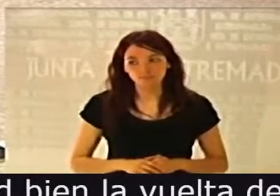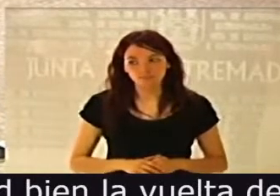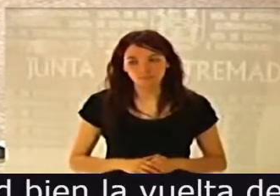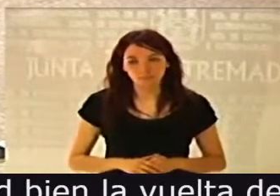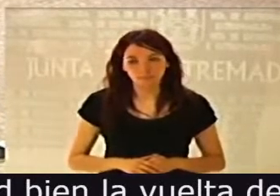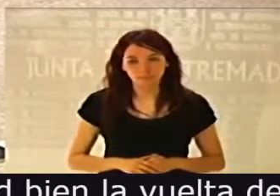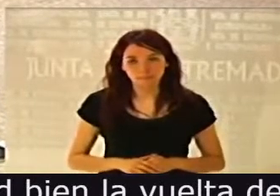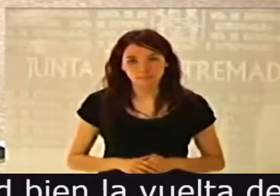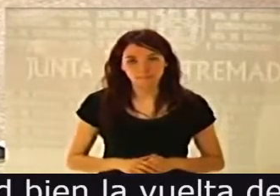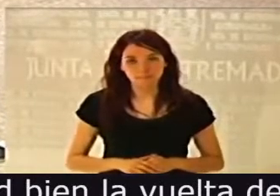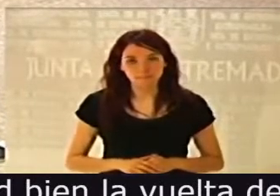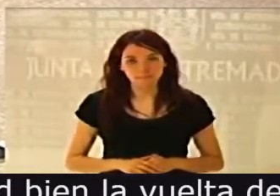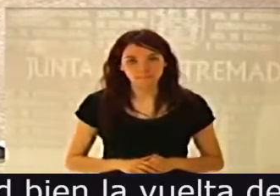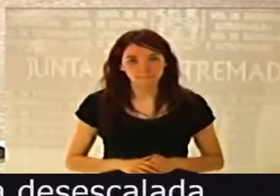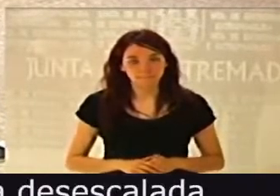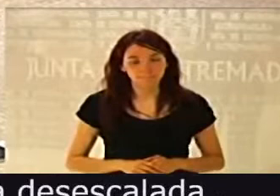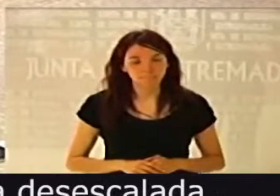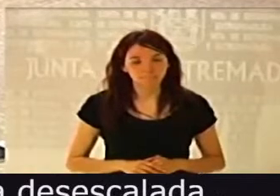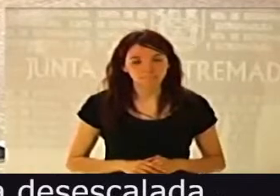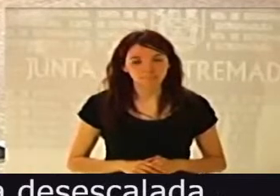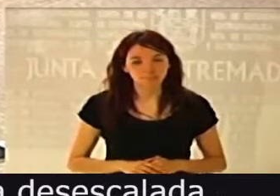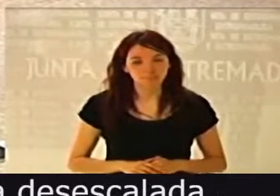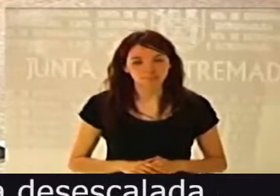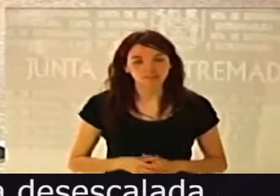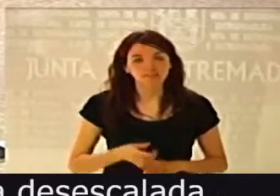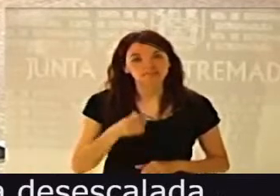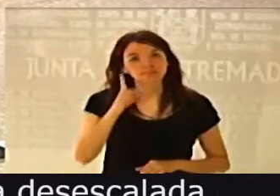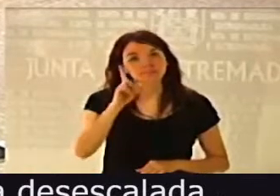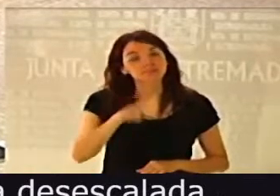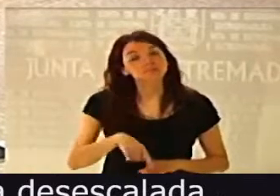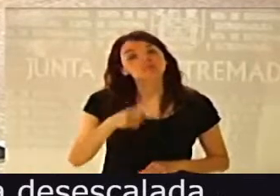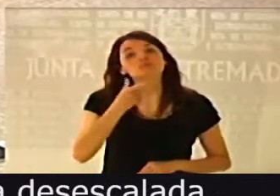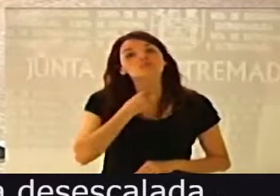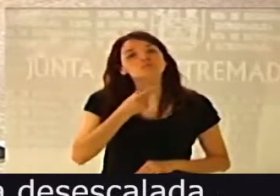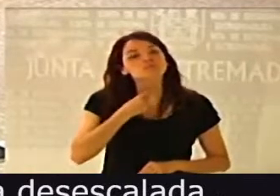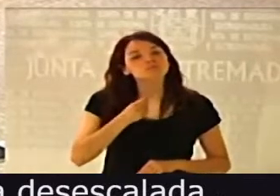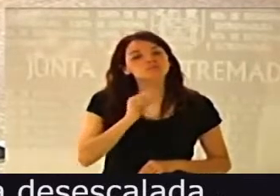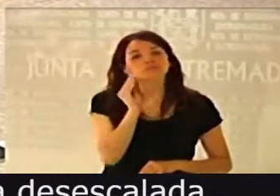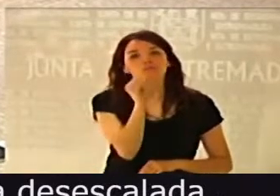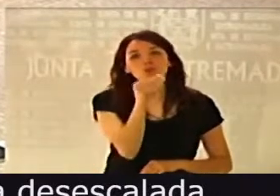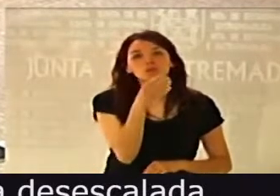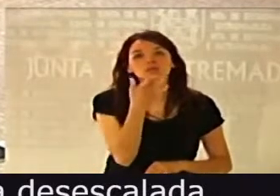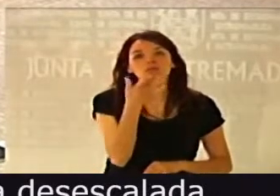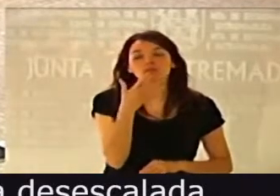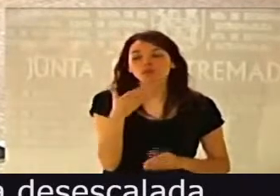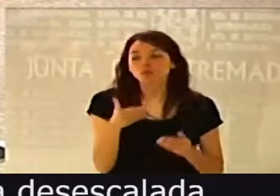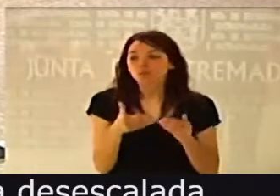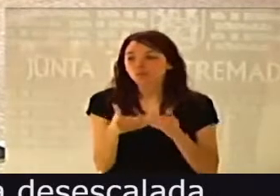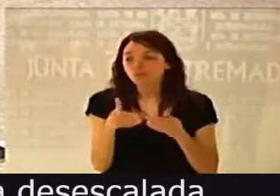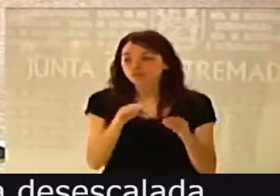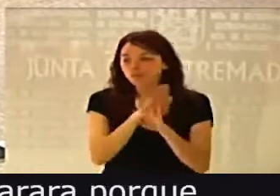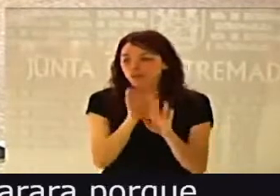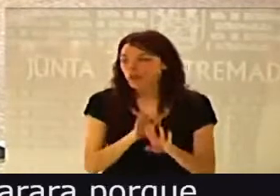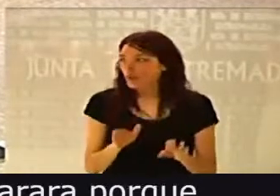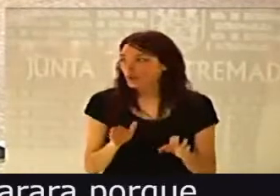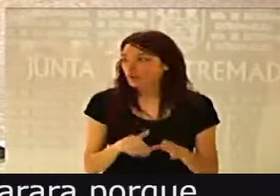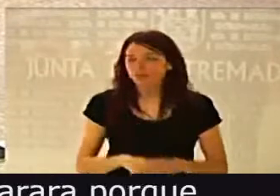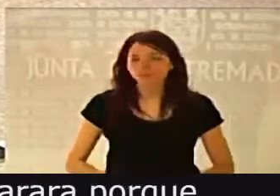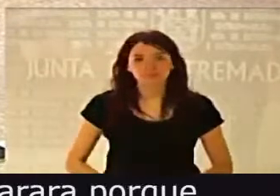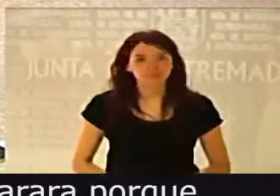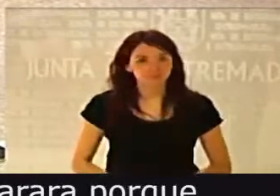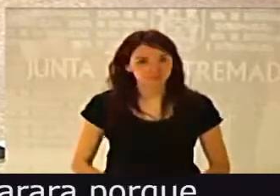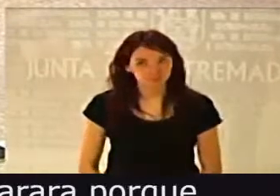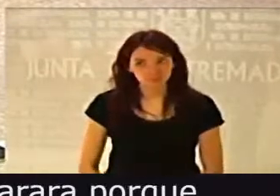hecho referencia. Me gustaría también que me aclarara, o sea, finalmente no va a haber campamentos de verano por parte de la Junta, porque